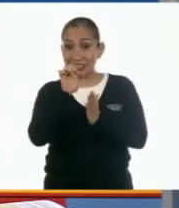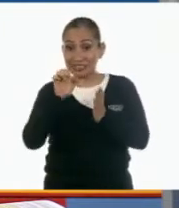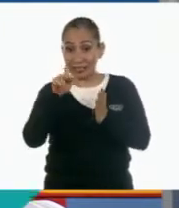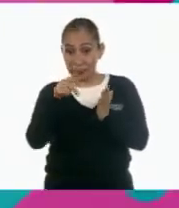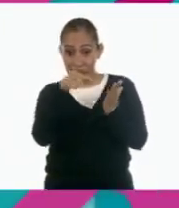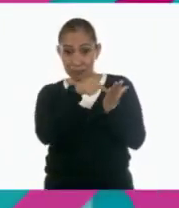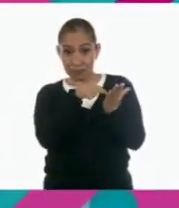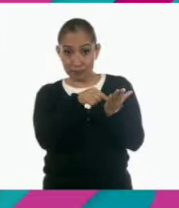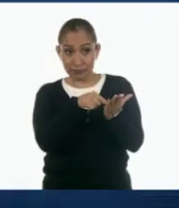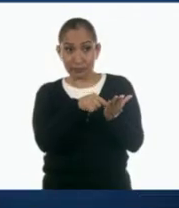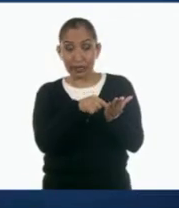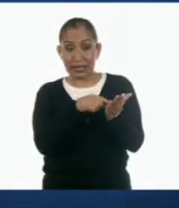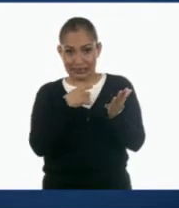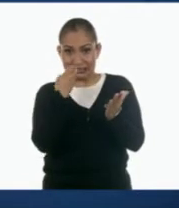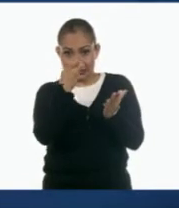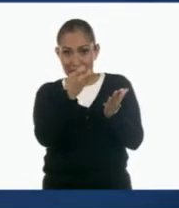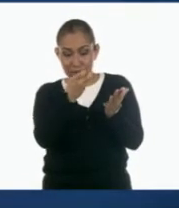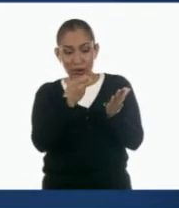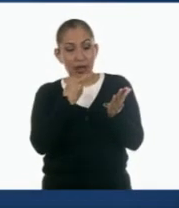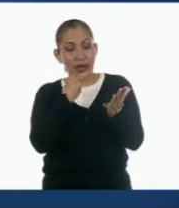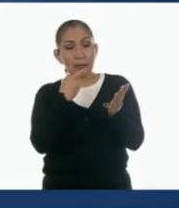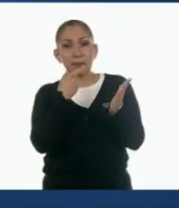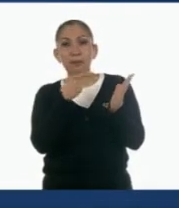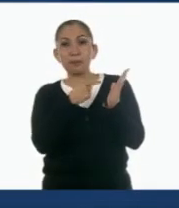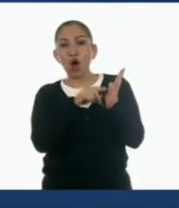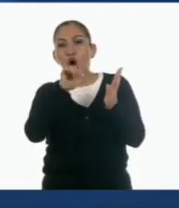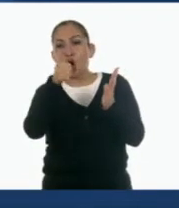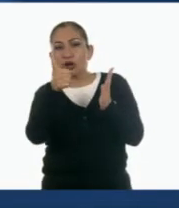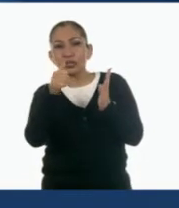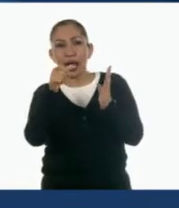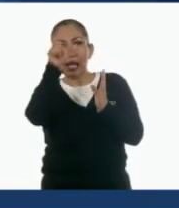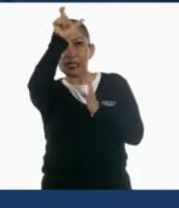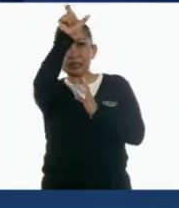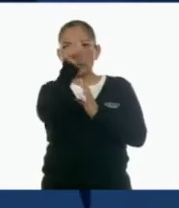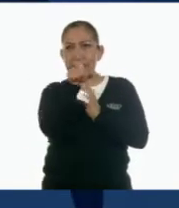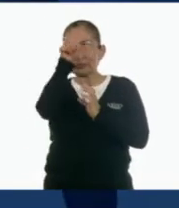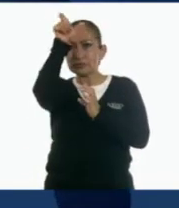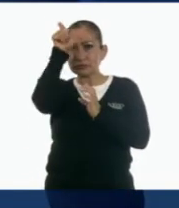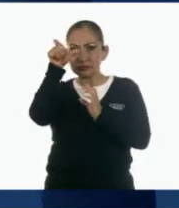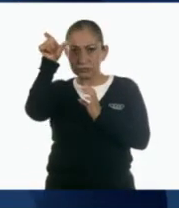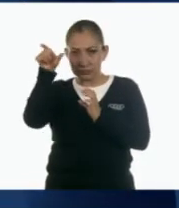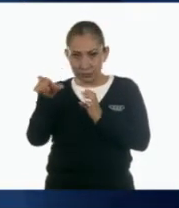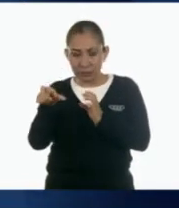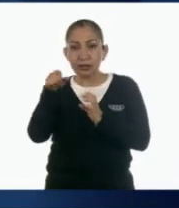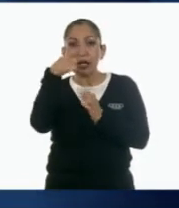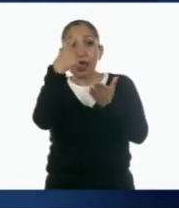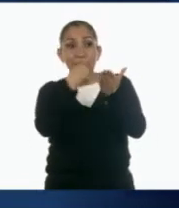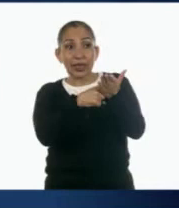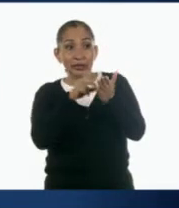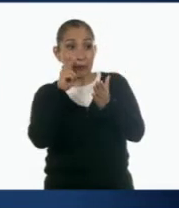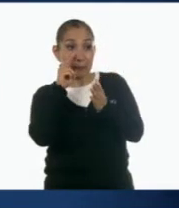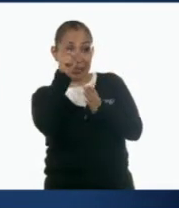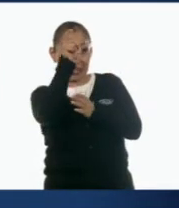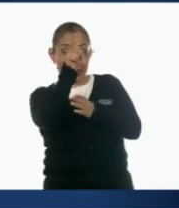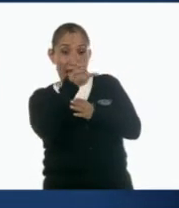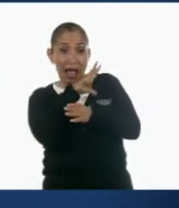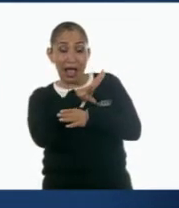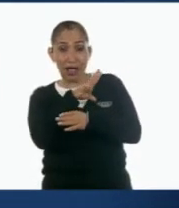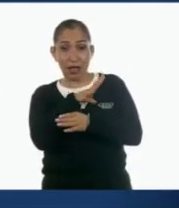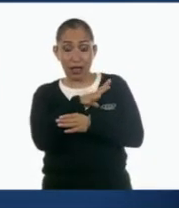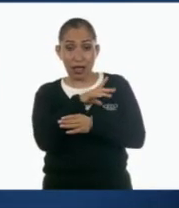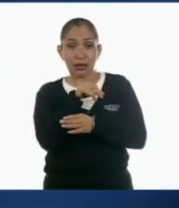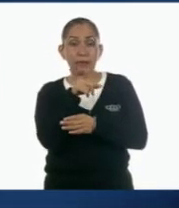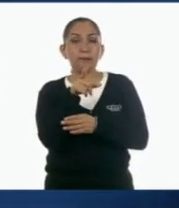texto, precisamente también tenemos otra tablita. Y en esta tablita, María, también